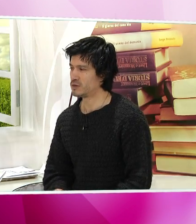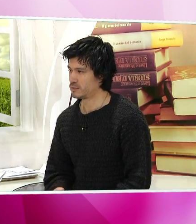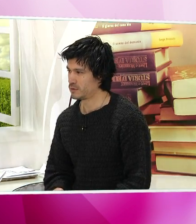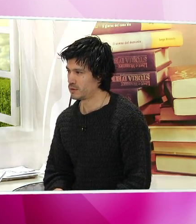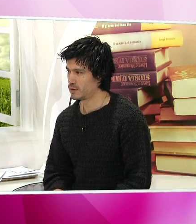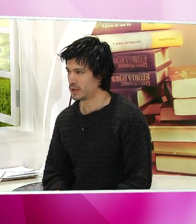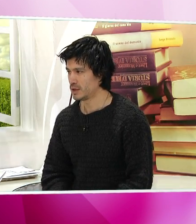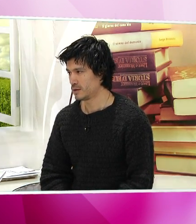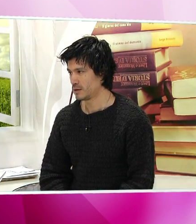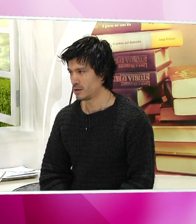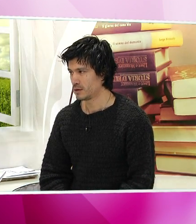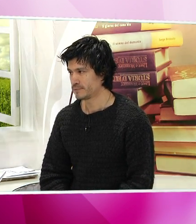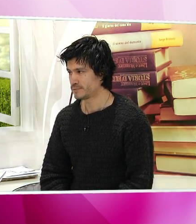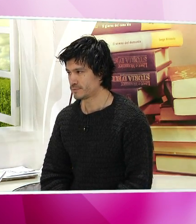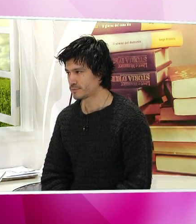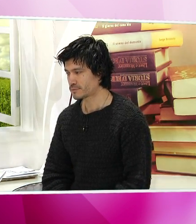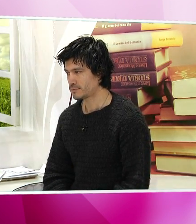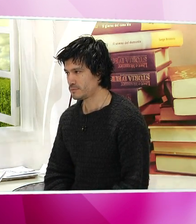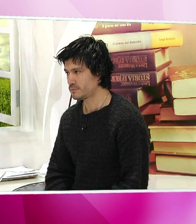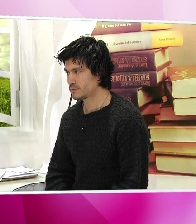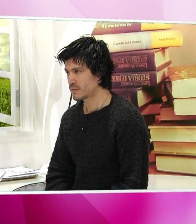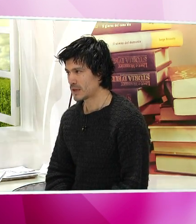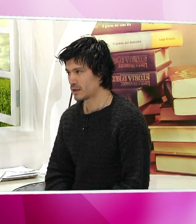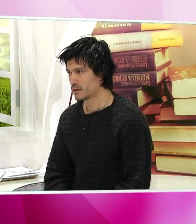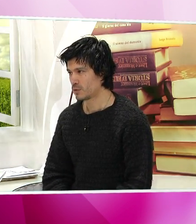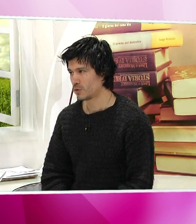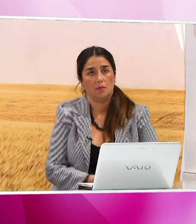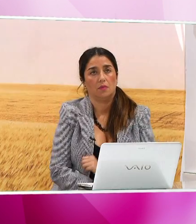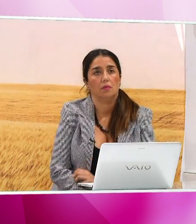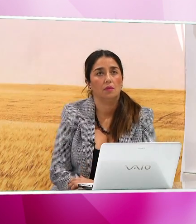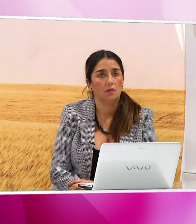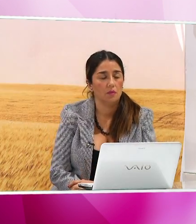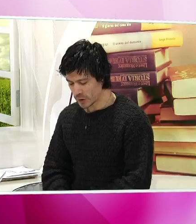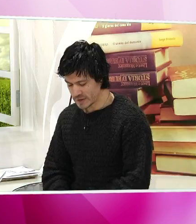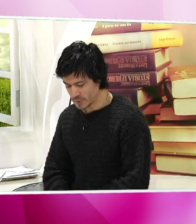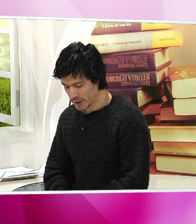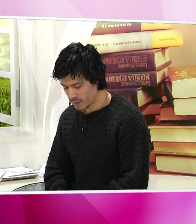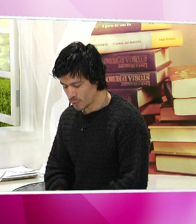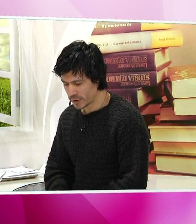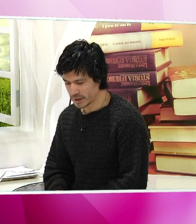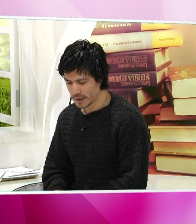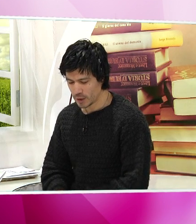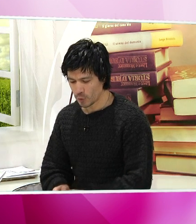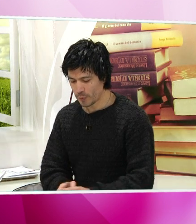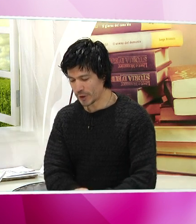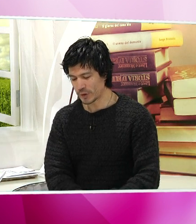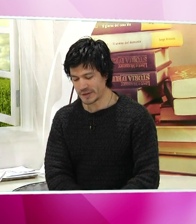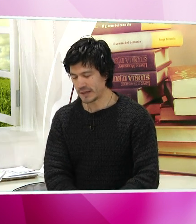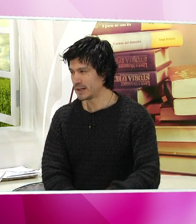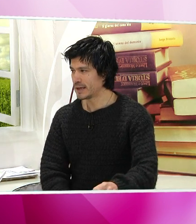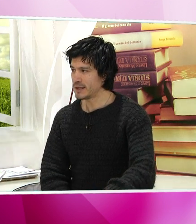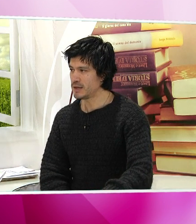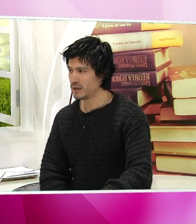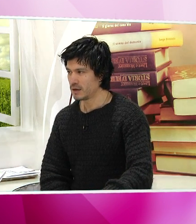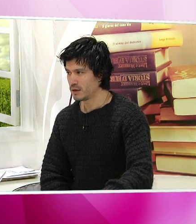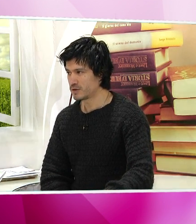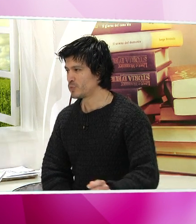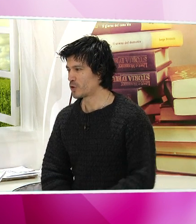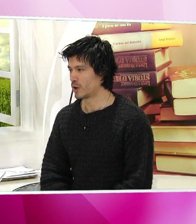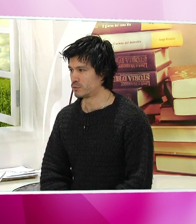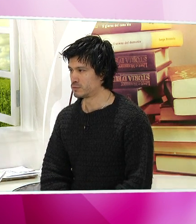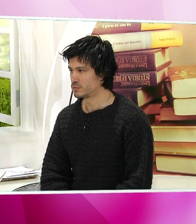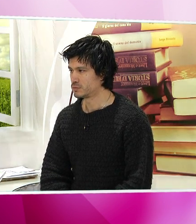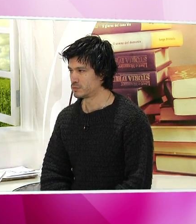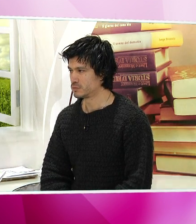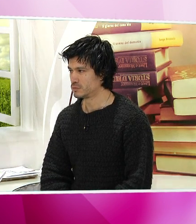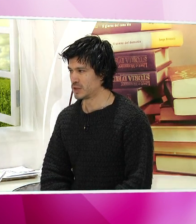de sujeción. Sí, claro, ¿ya?, uno puede sacar a pasear al perro así nomás. Recordemos el concepto que hablamos antes. Un perro que sale a la calle es